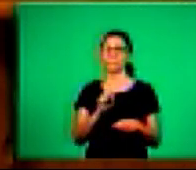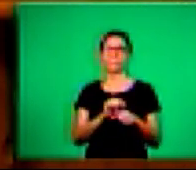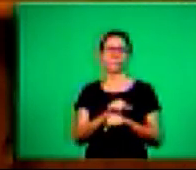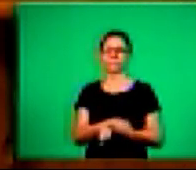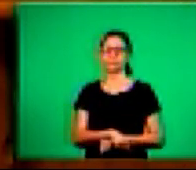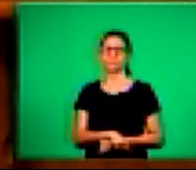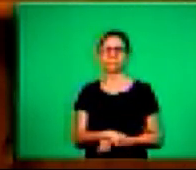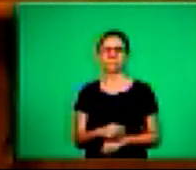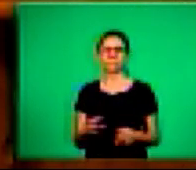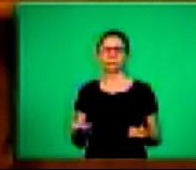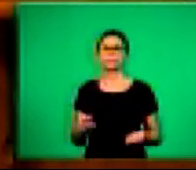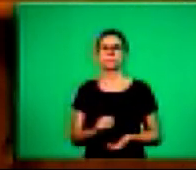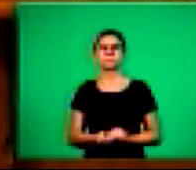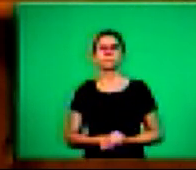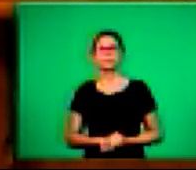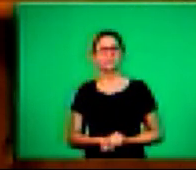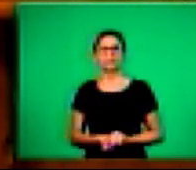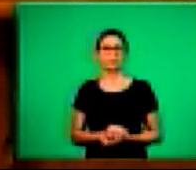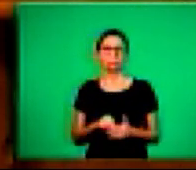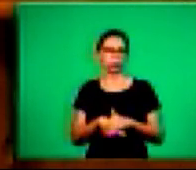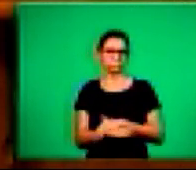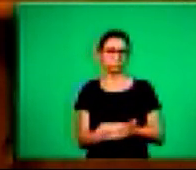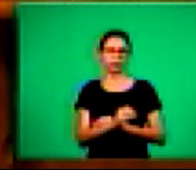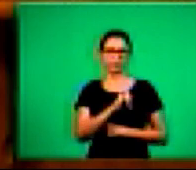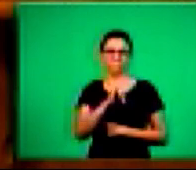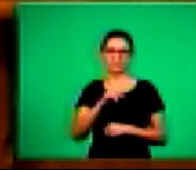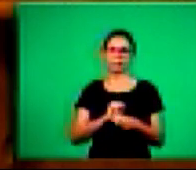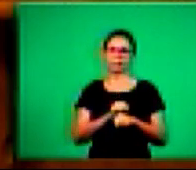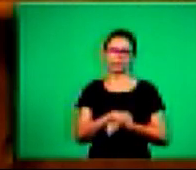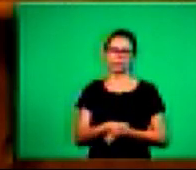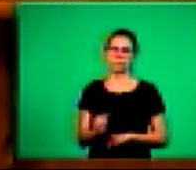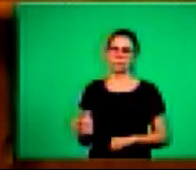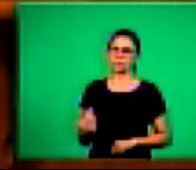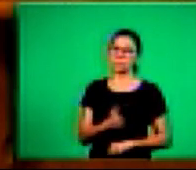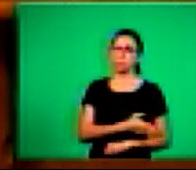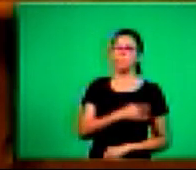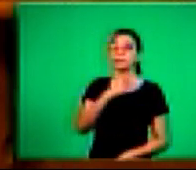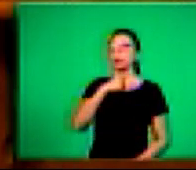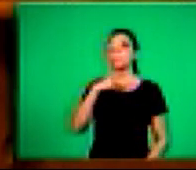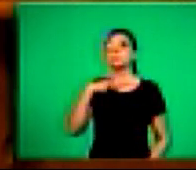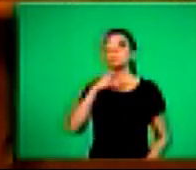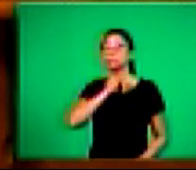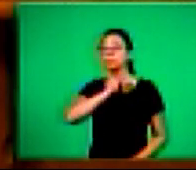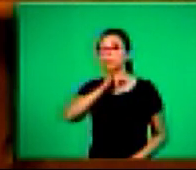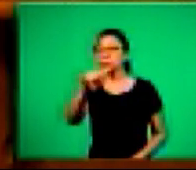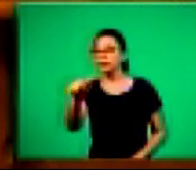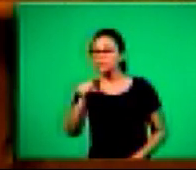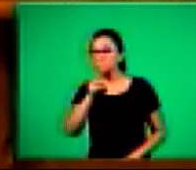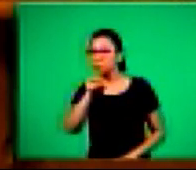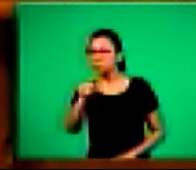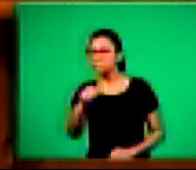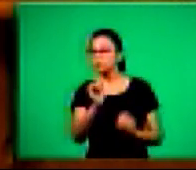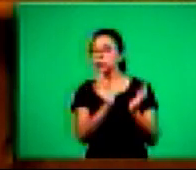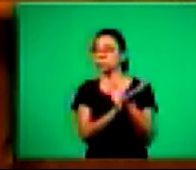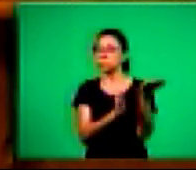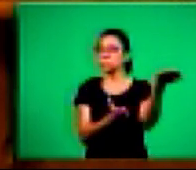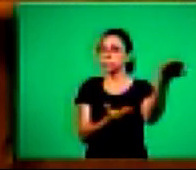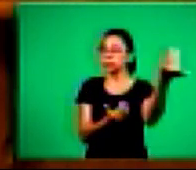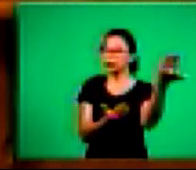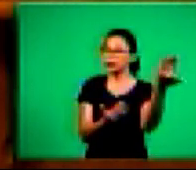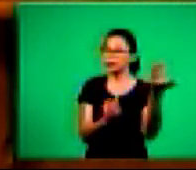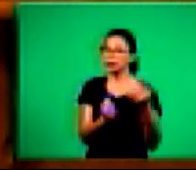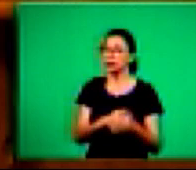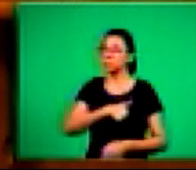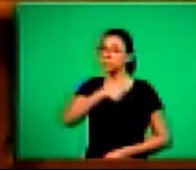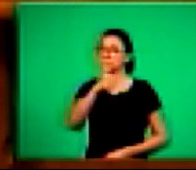seminario porque estamos habituados con los seminarios pero entonces el pastor dile a sus dile a los jóvenes allí primero